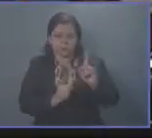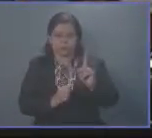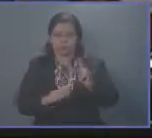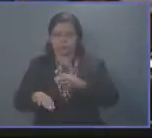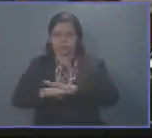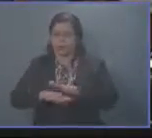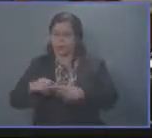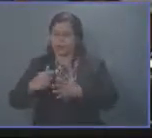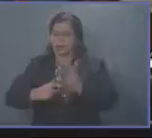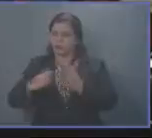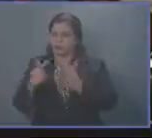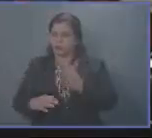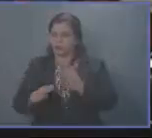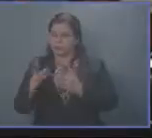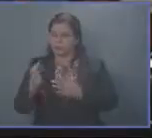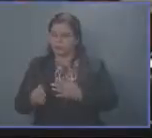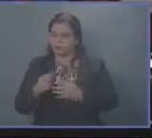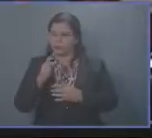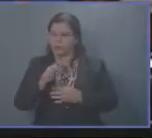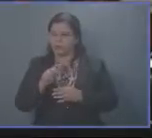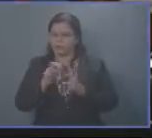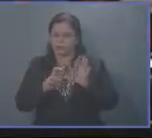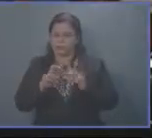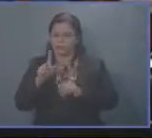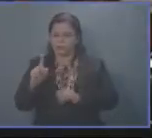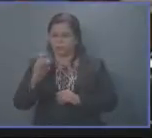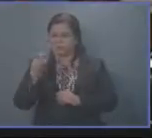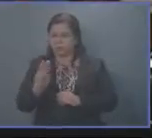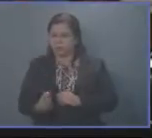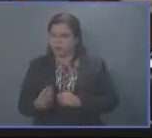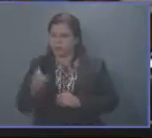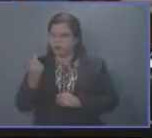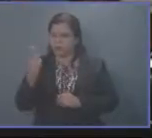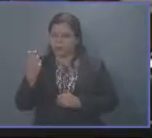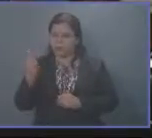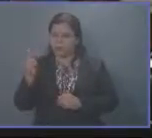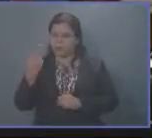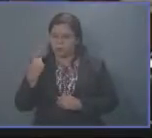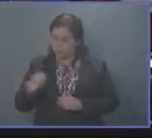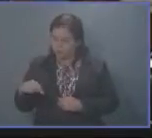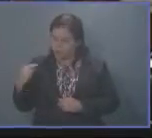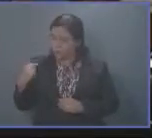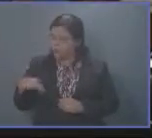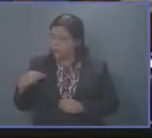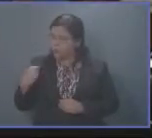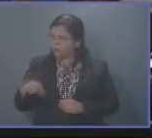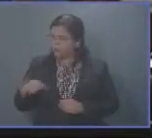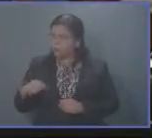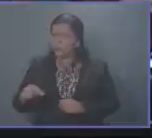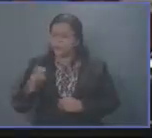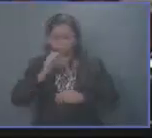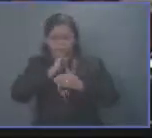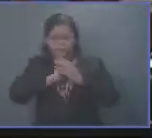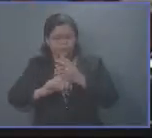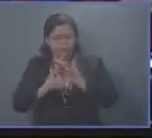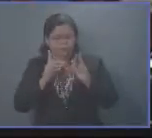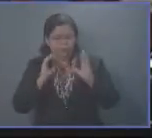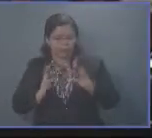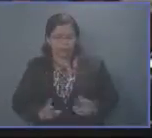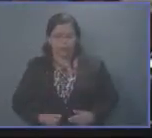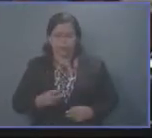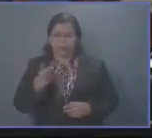decreto legislativo número 181 de fecha 12 de noviembre del 2009, publicado en el Diario